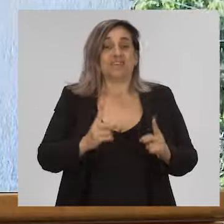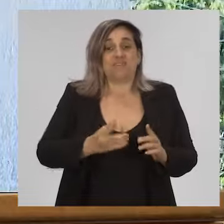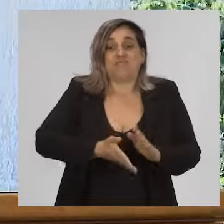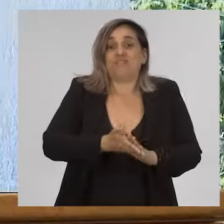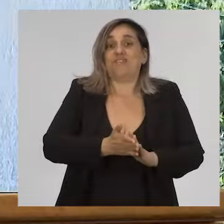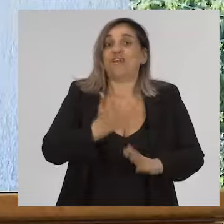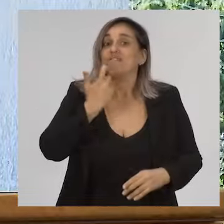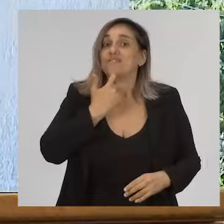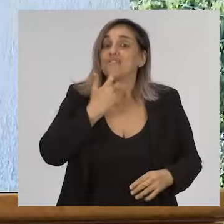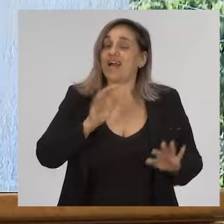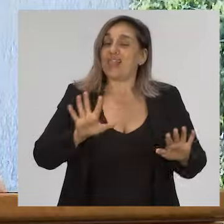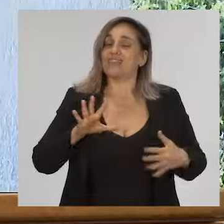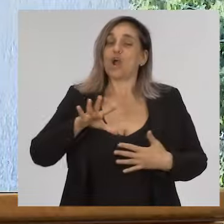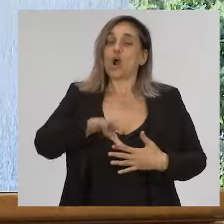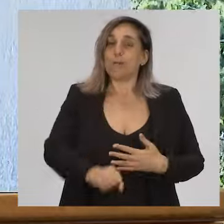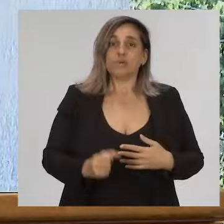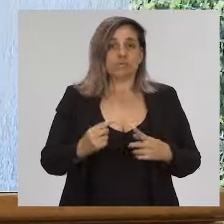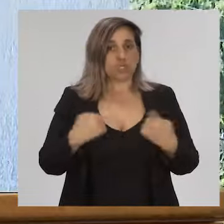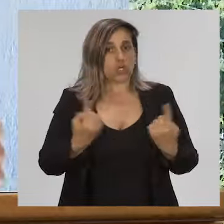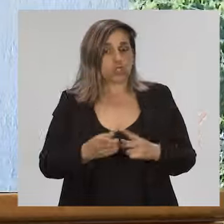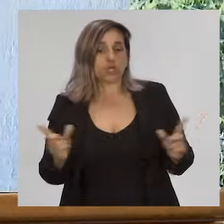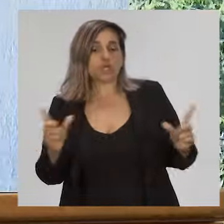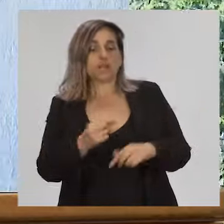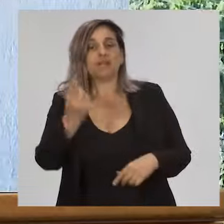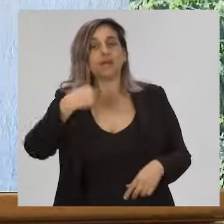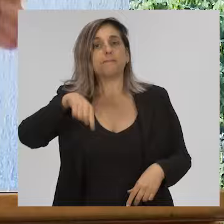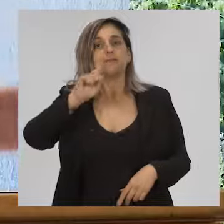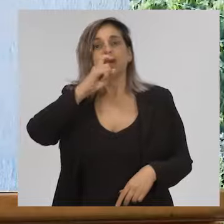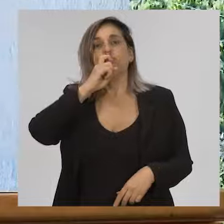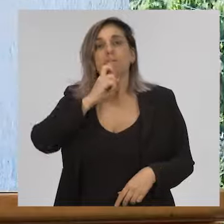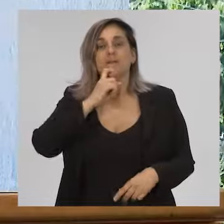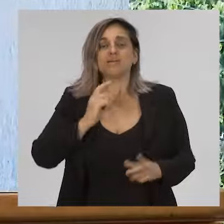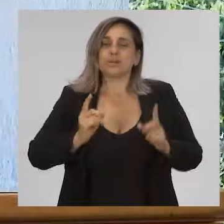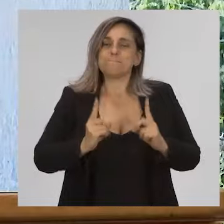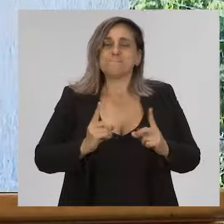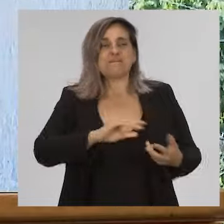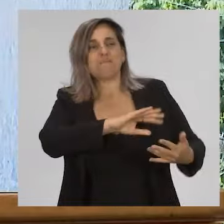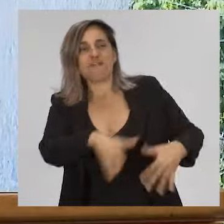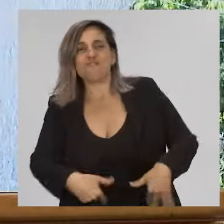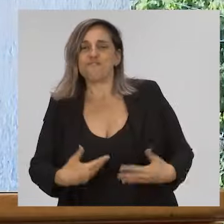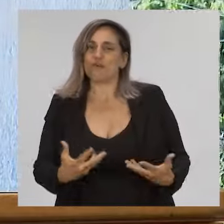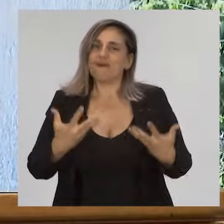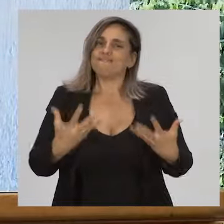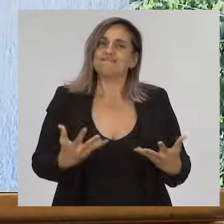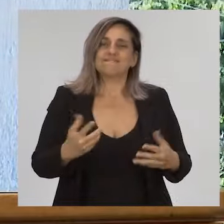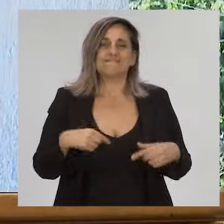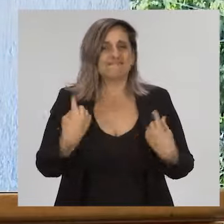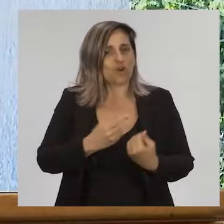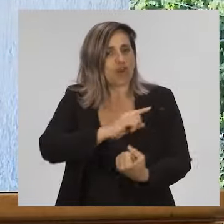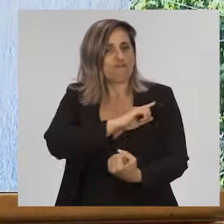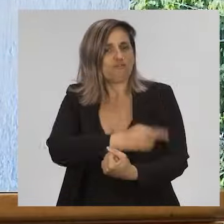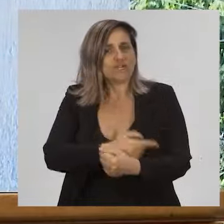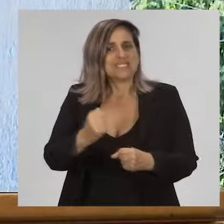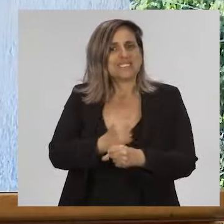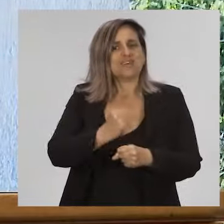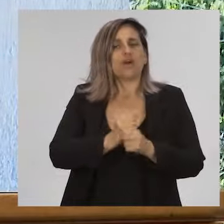todavía tenemos mucho por hacer y el compromiso nuestro es terminar el 1 de marzo con las mismas ganas y la misma fuerza que lo hicimos